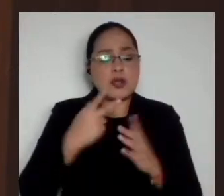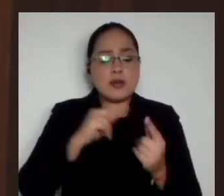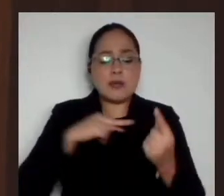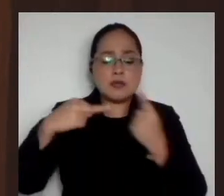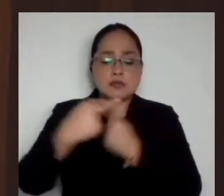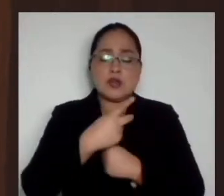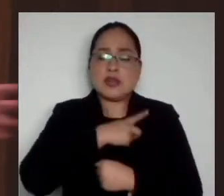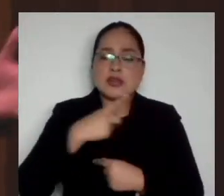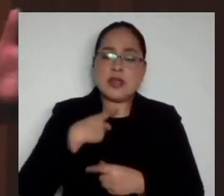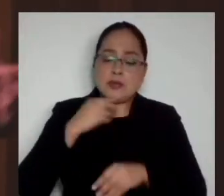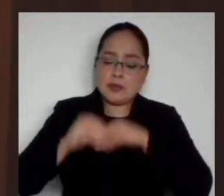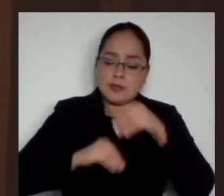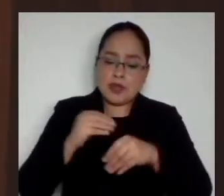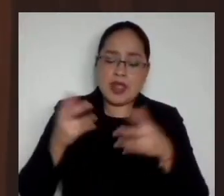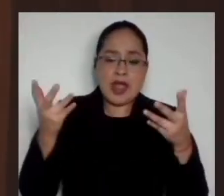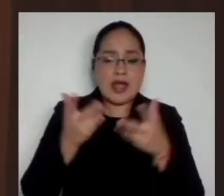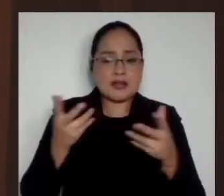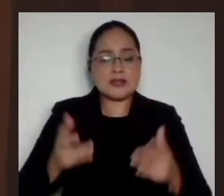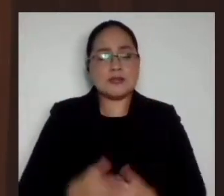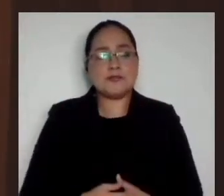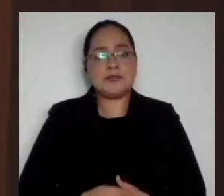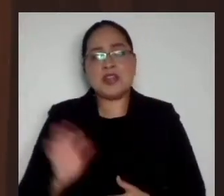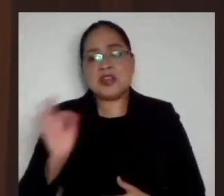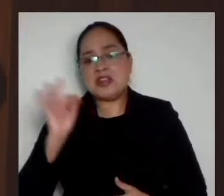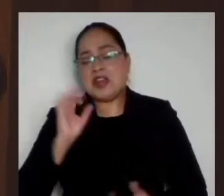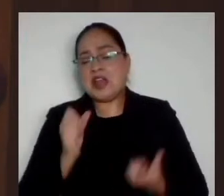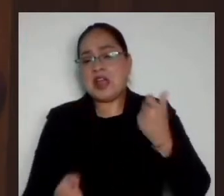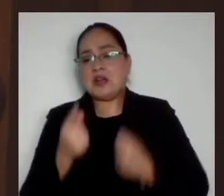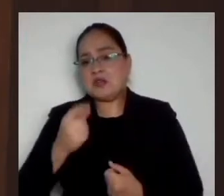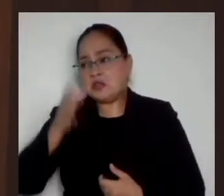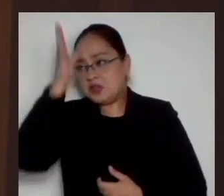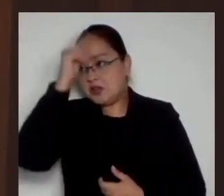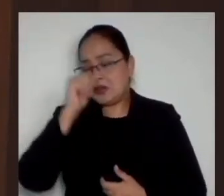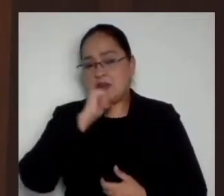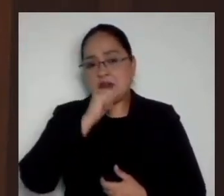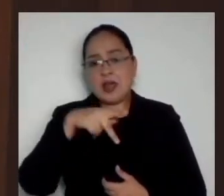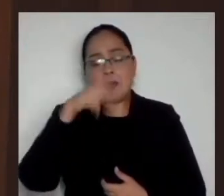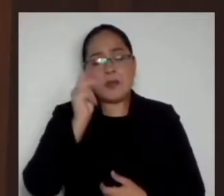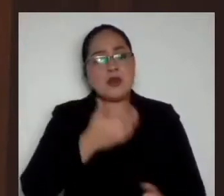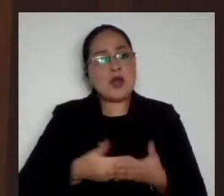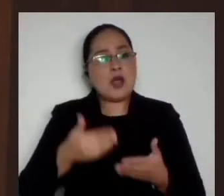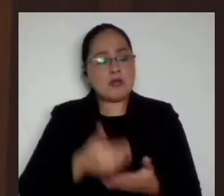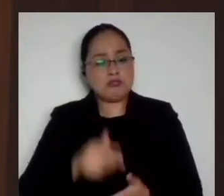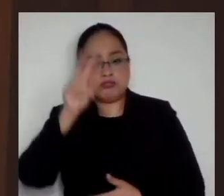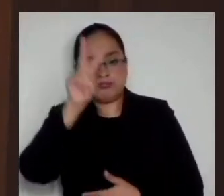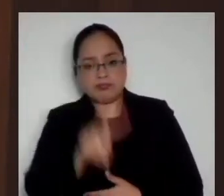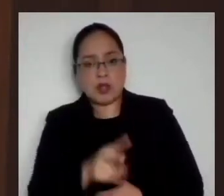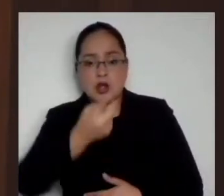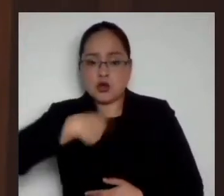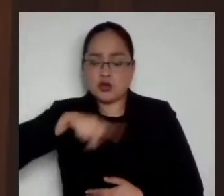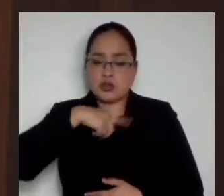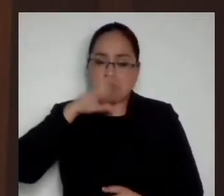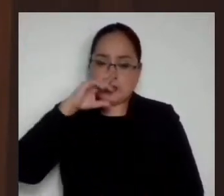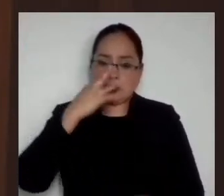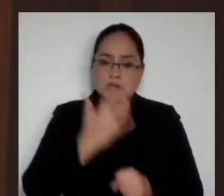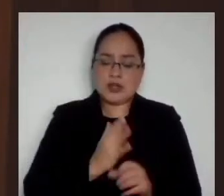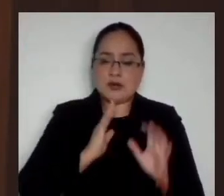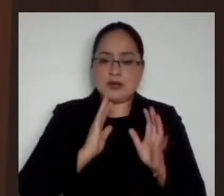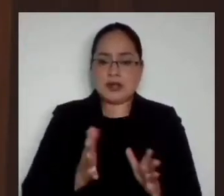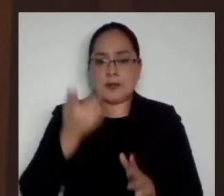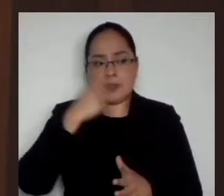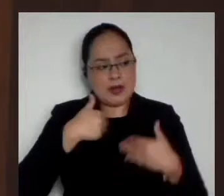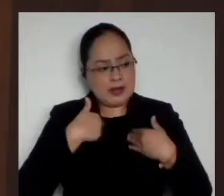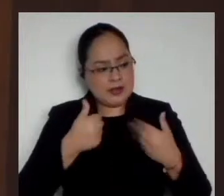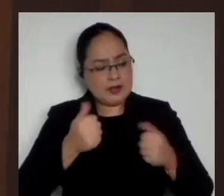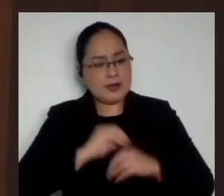Algunos pueden no estar de acuerdo, pero esa es la realidad que estamos obligados a entender.